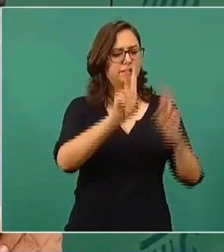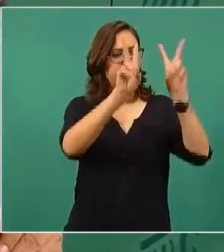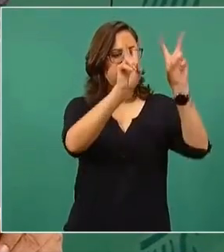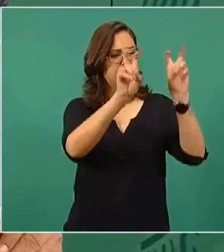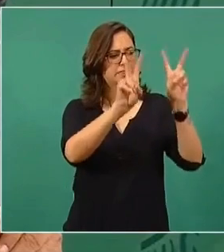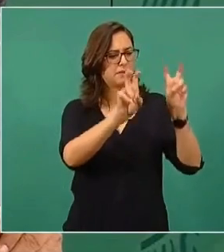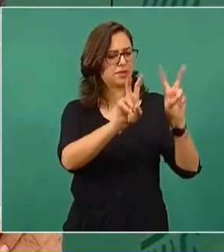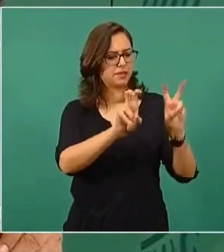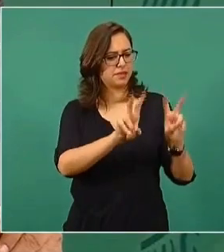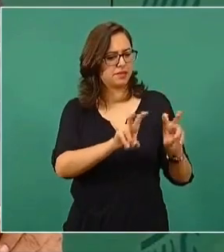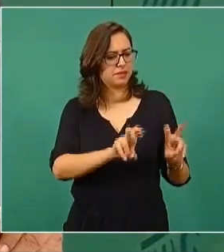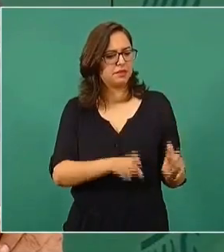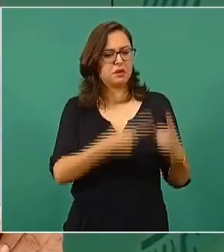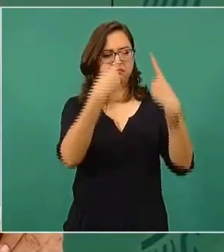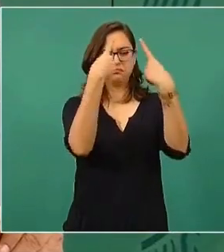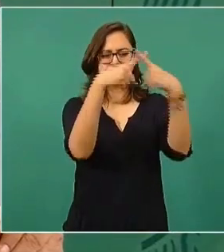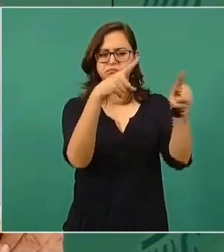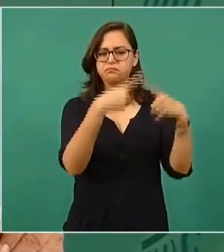Pero la corrupción